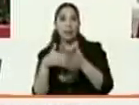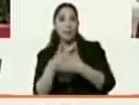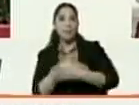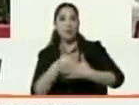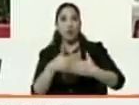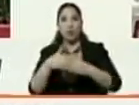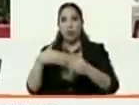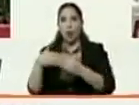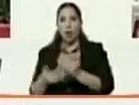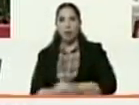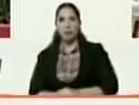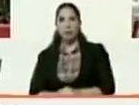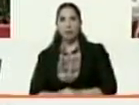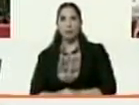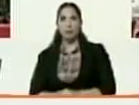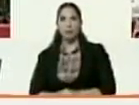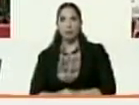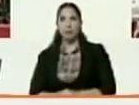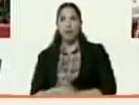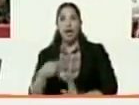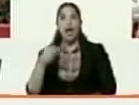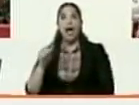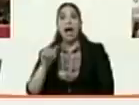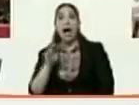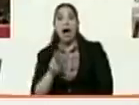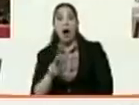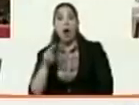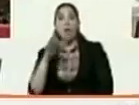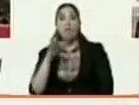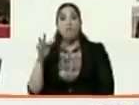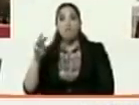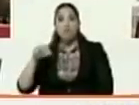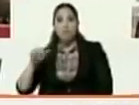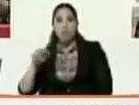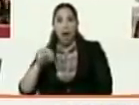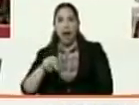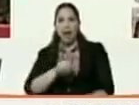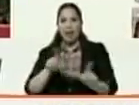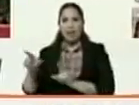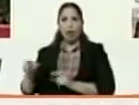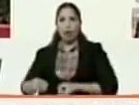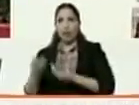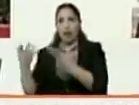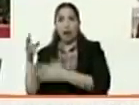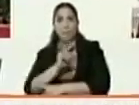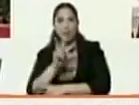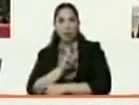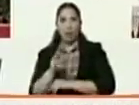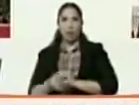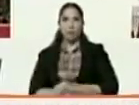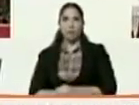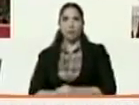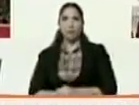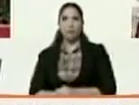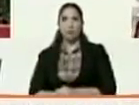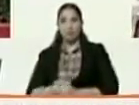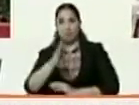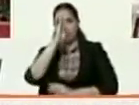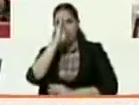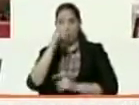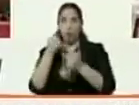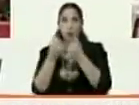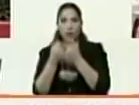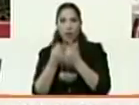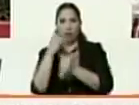dólares que Hausmann tenía listo para que le entregaran a Venezuela el Fondo Monetario